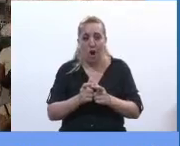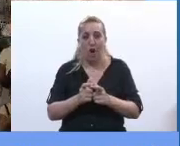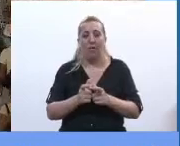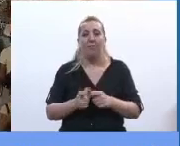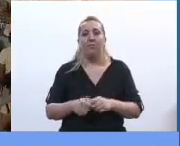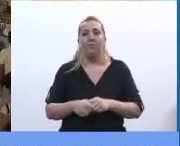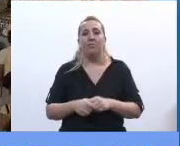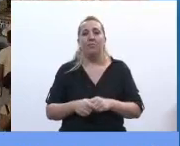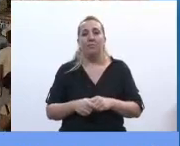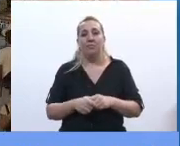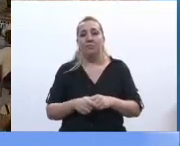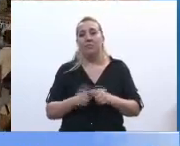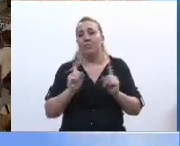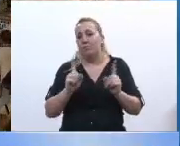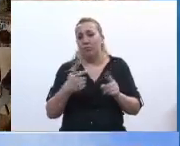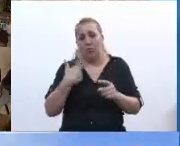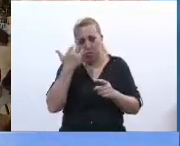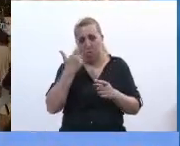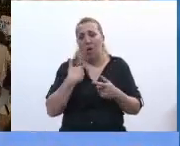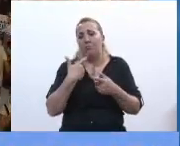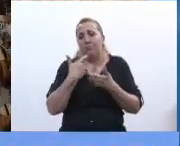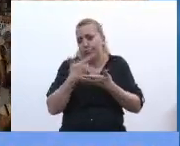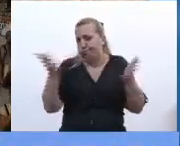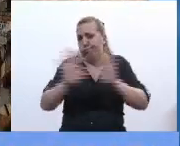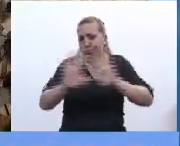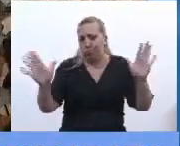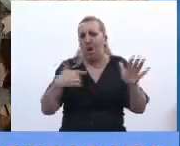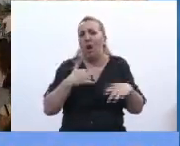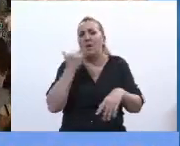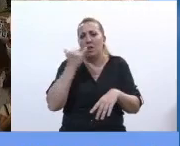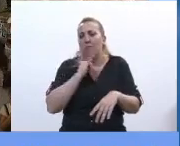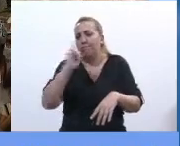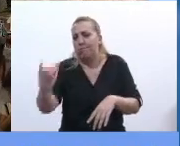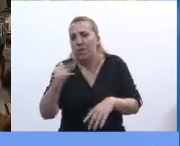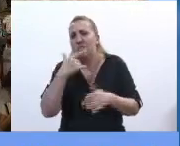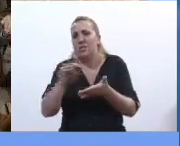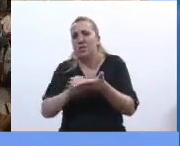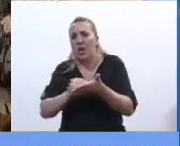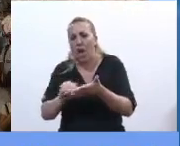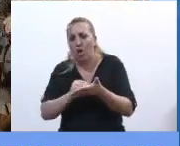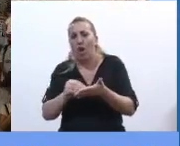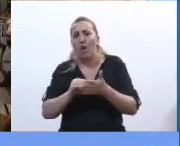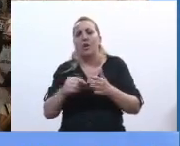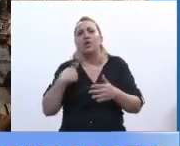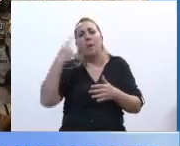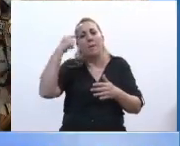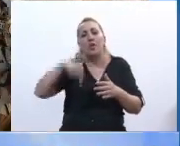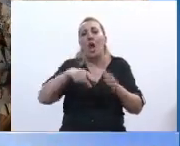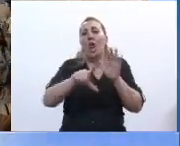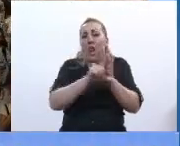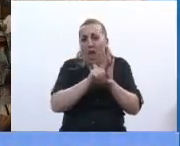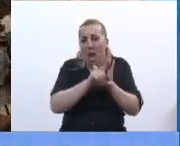dicho públicamente y lo he transmitido a la señora senadora hacia el poder ejecutivo también yo creo que esta ley